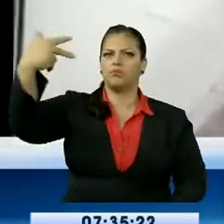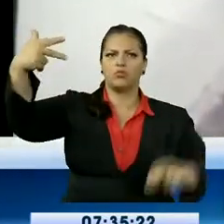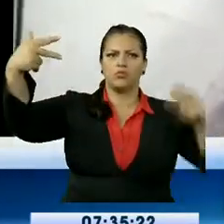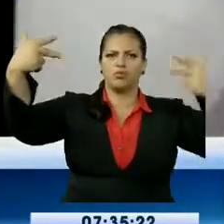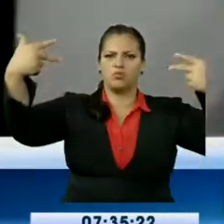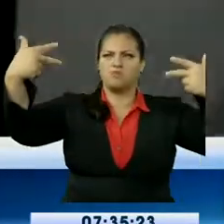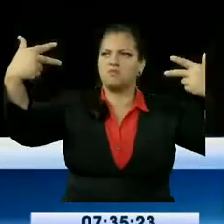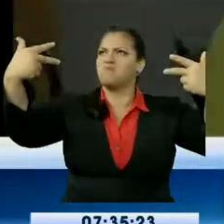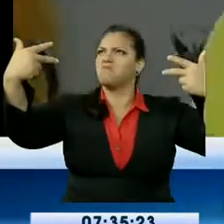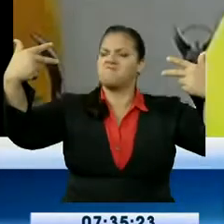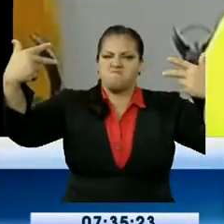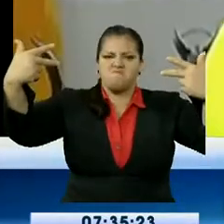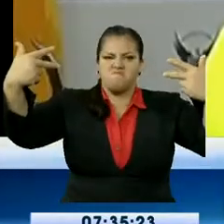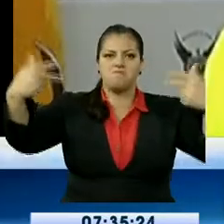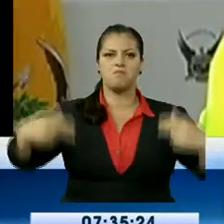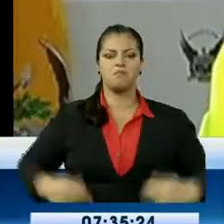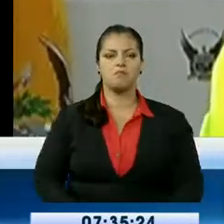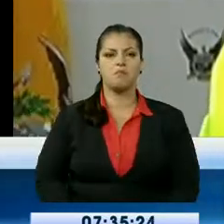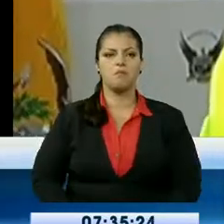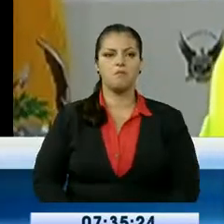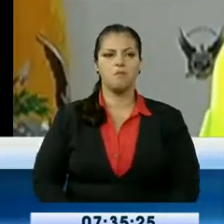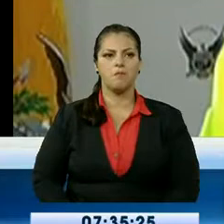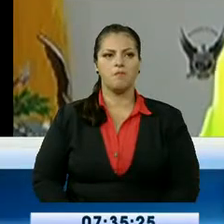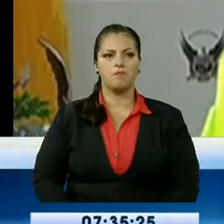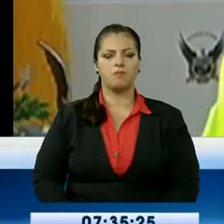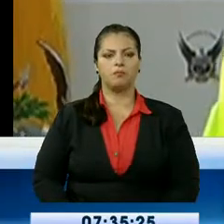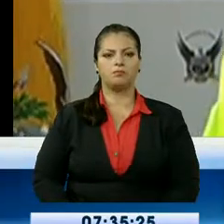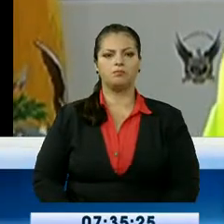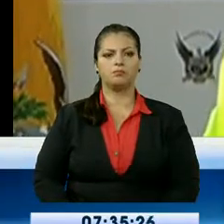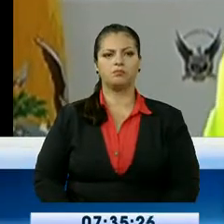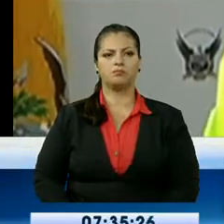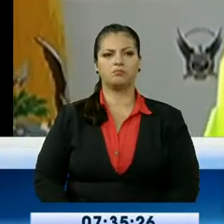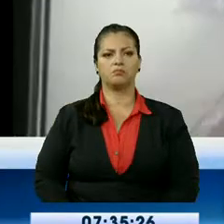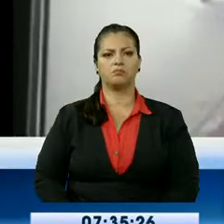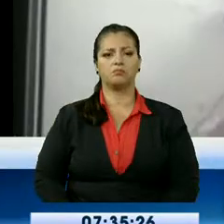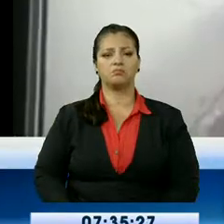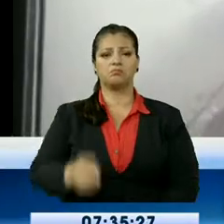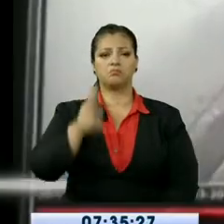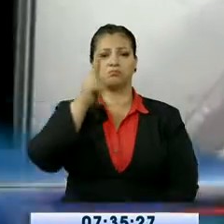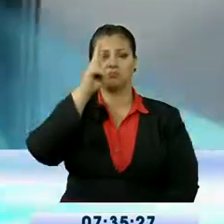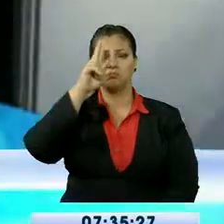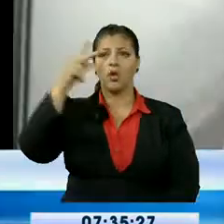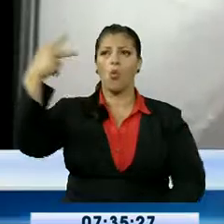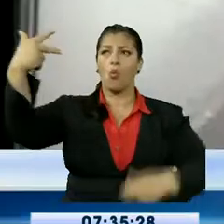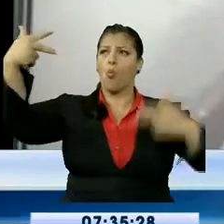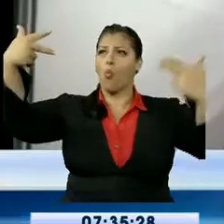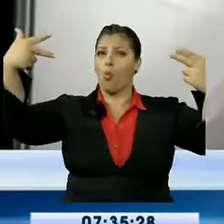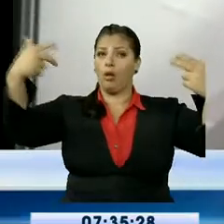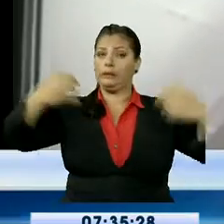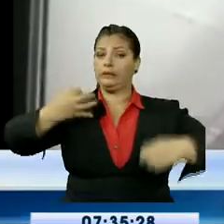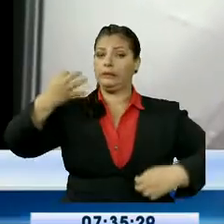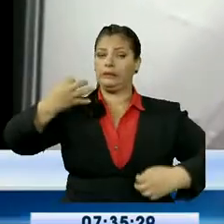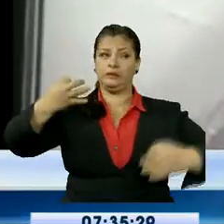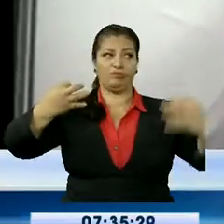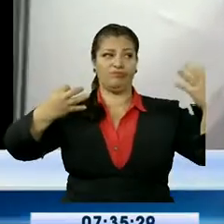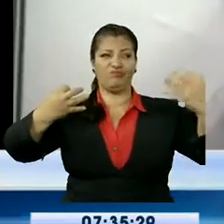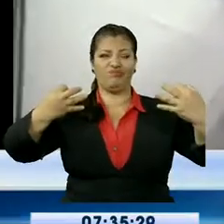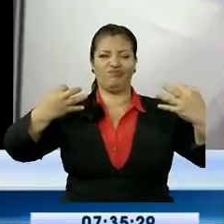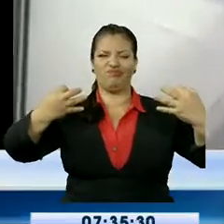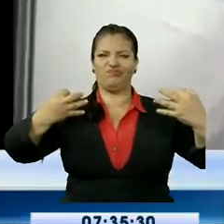de seguridad. A veces ellos piensan que son simples simuladores. Por ello, hace un llamado a los propietarios de